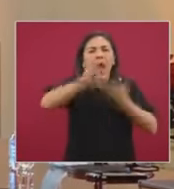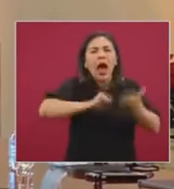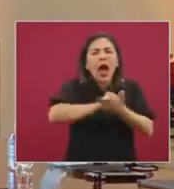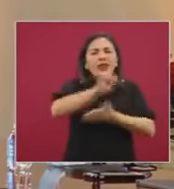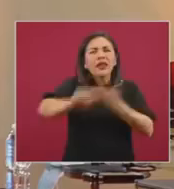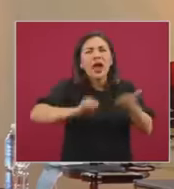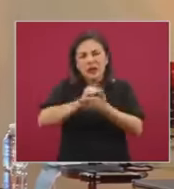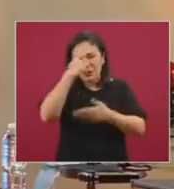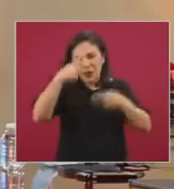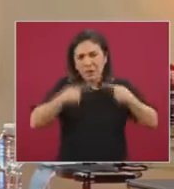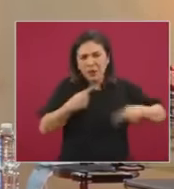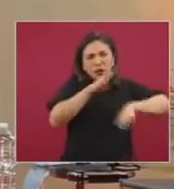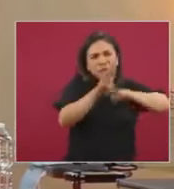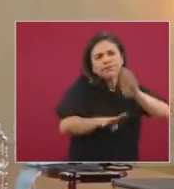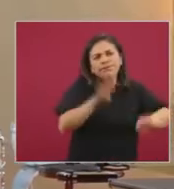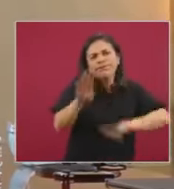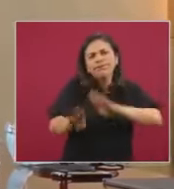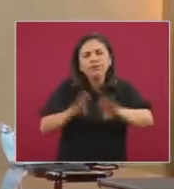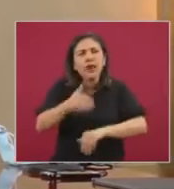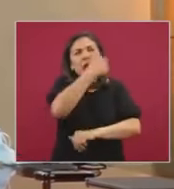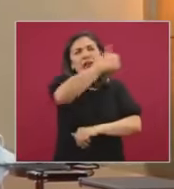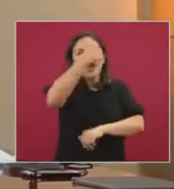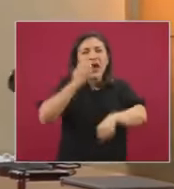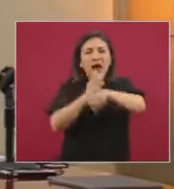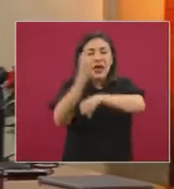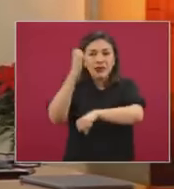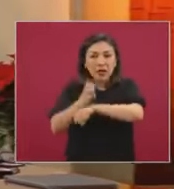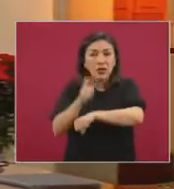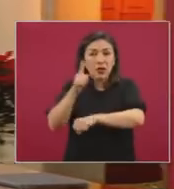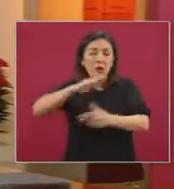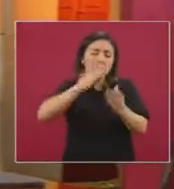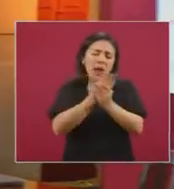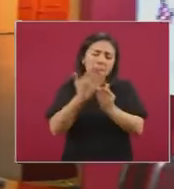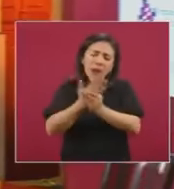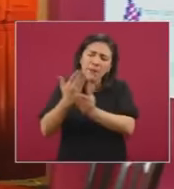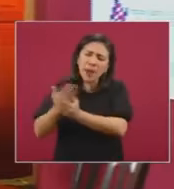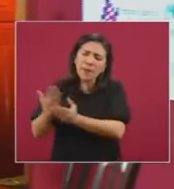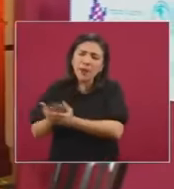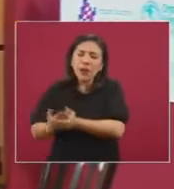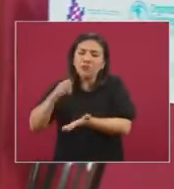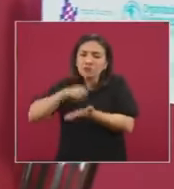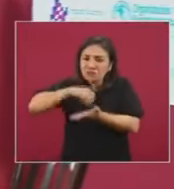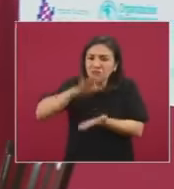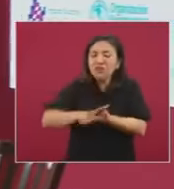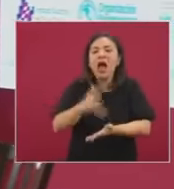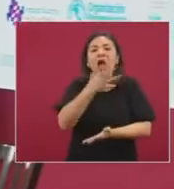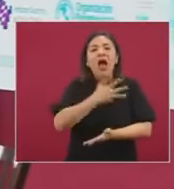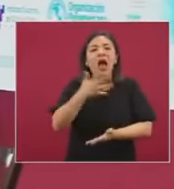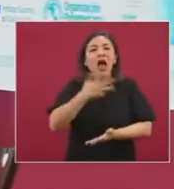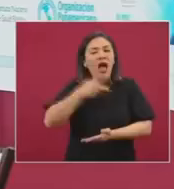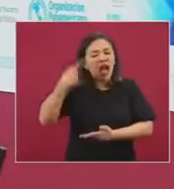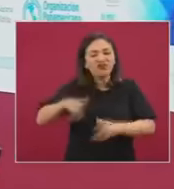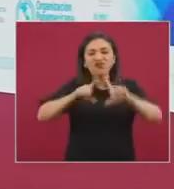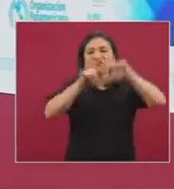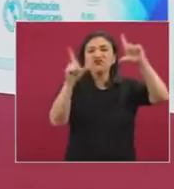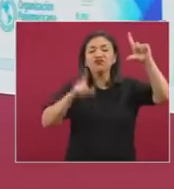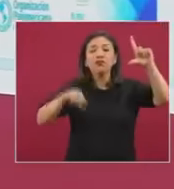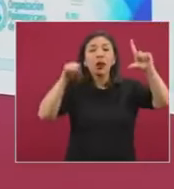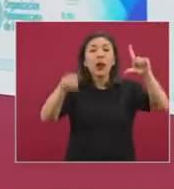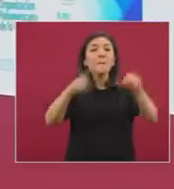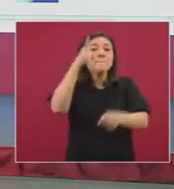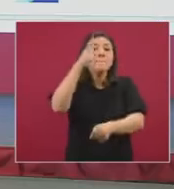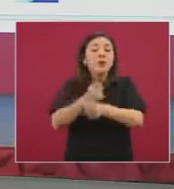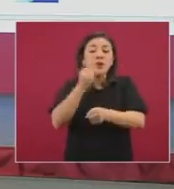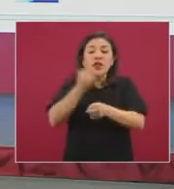de defunción de cada una de las entidades, y las ha ido concentrando en un registro nacional que es la fuente